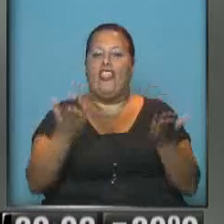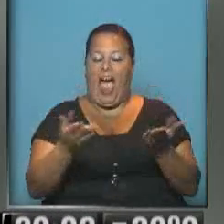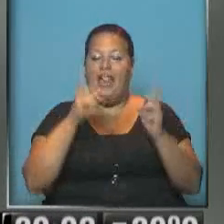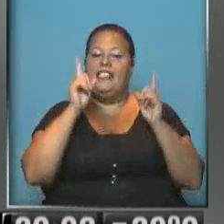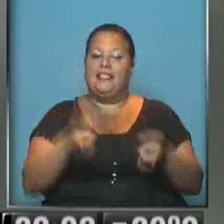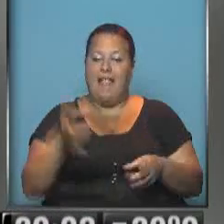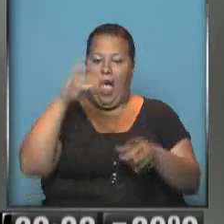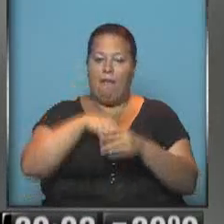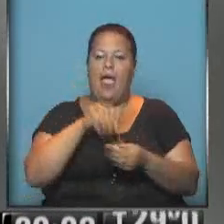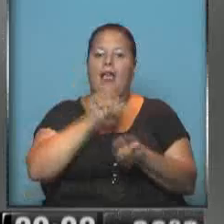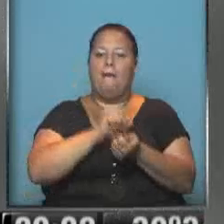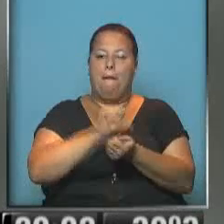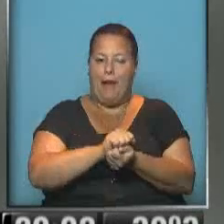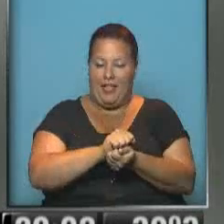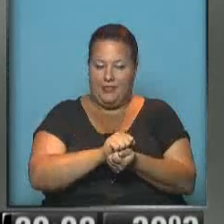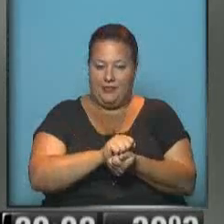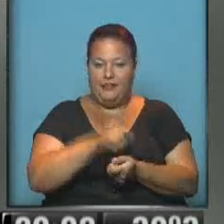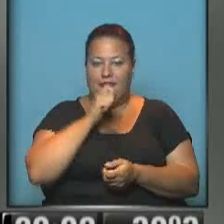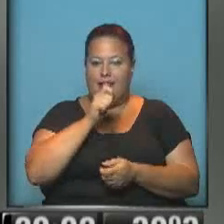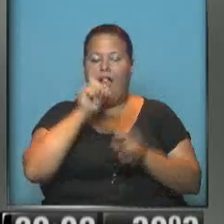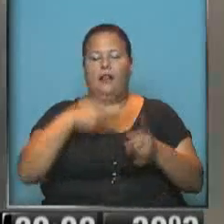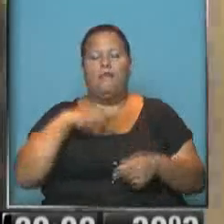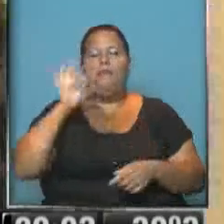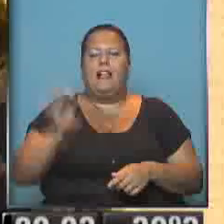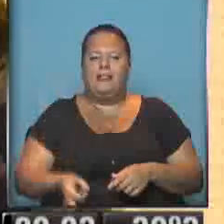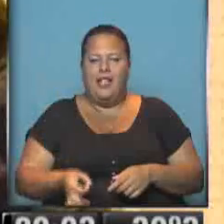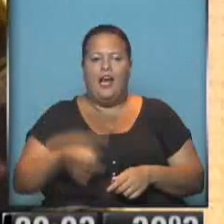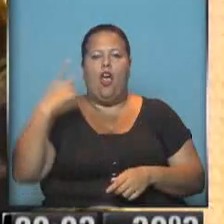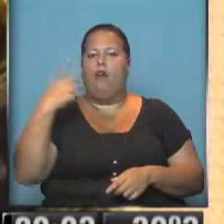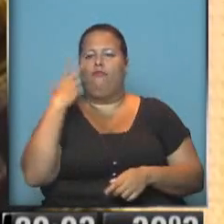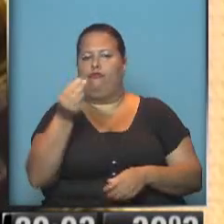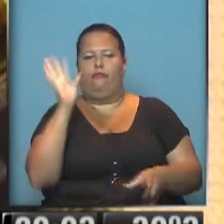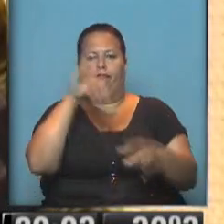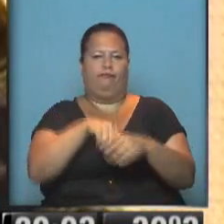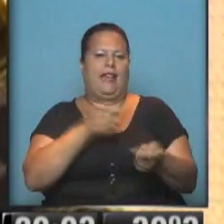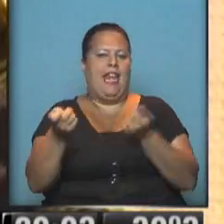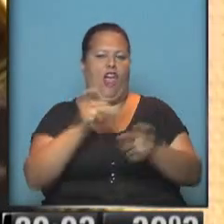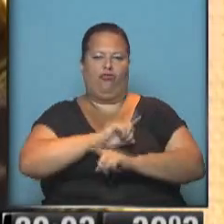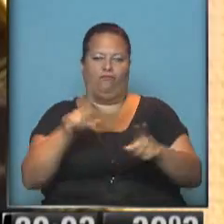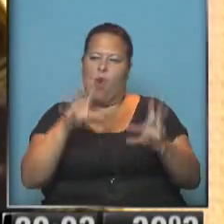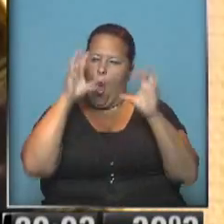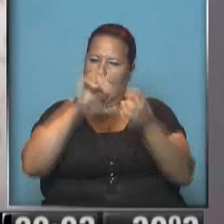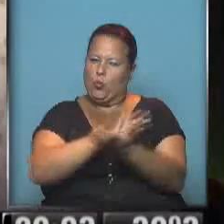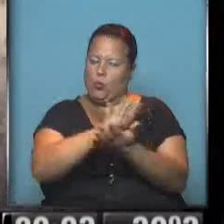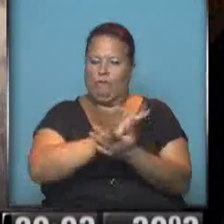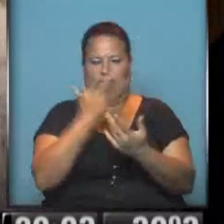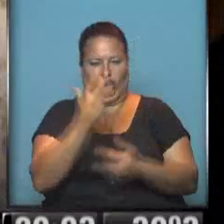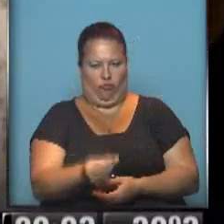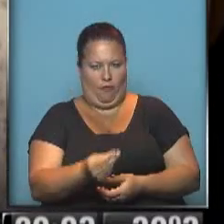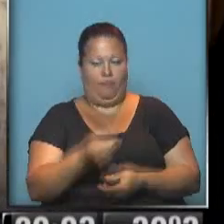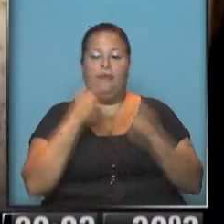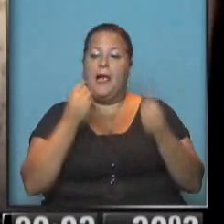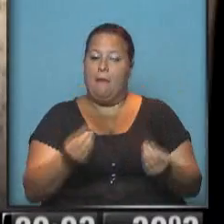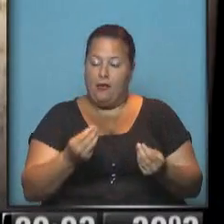también incluida la prensa, y después me enteré que Gain Zapá no quiso entrar en este negociado oscuro que se hizo, fue